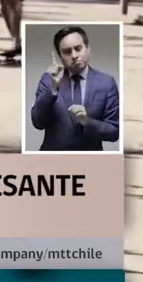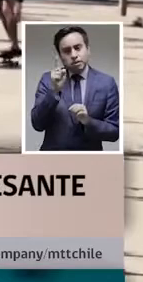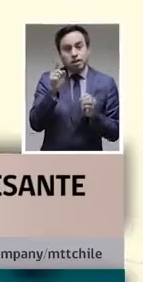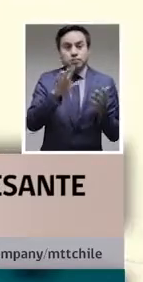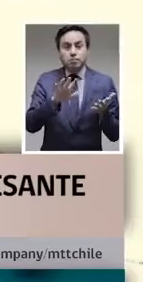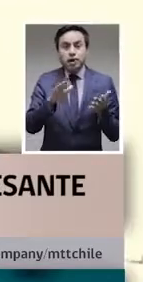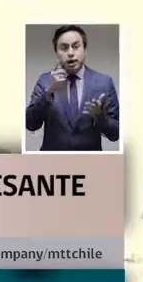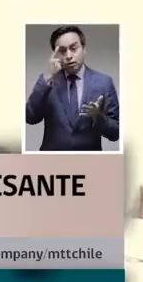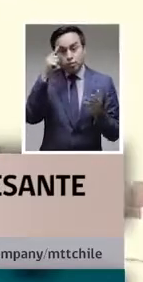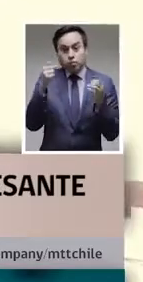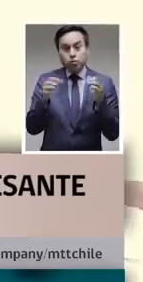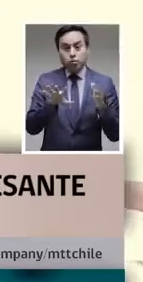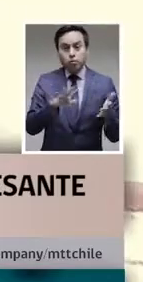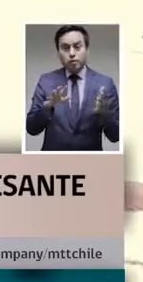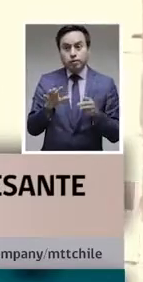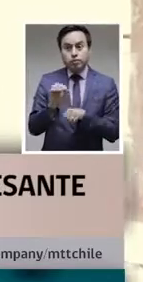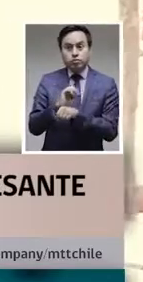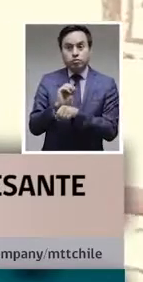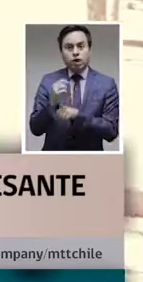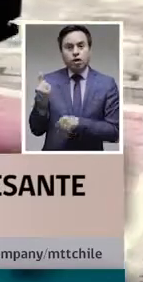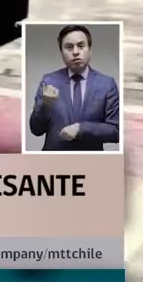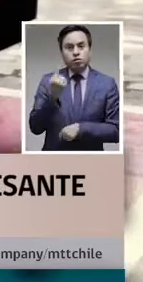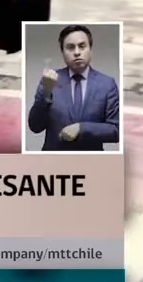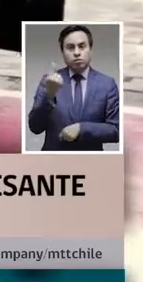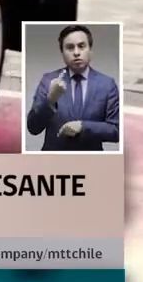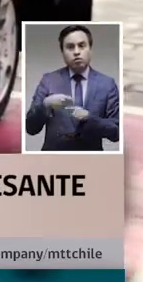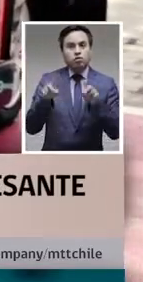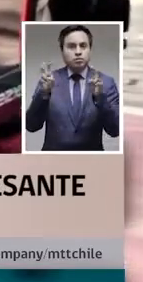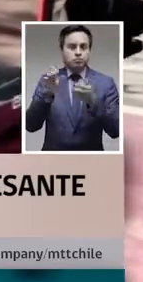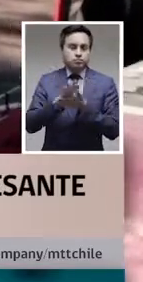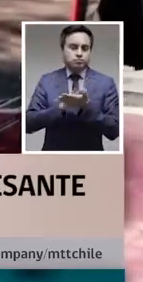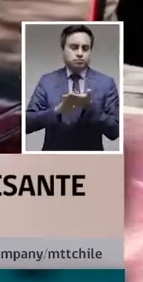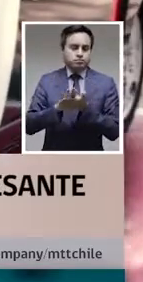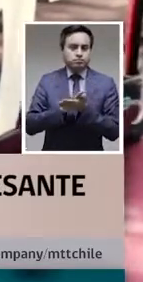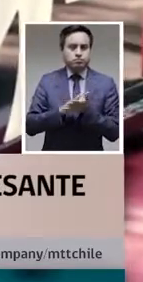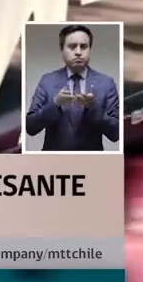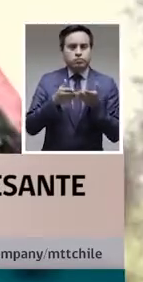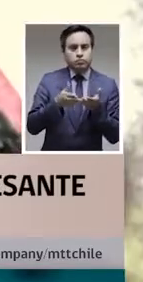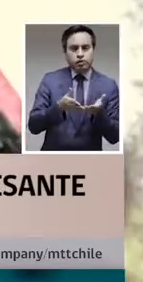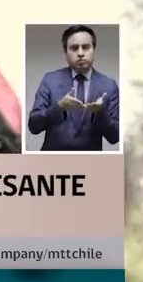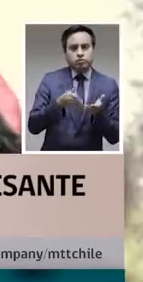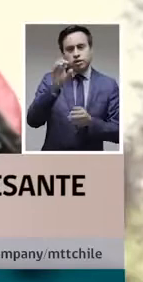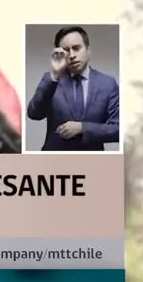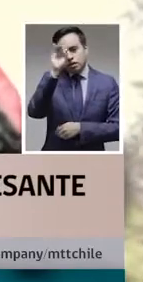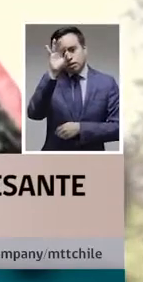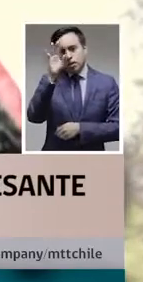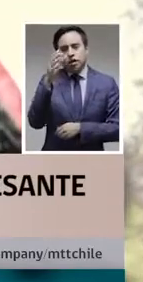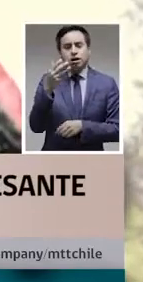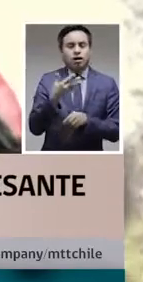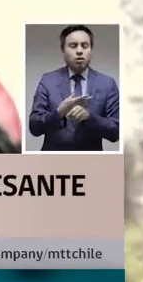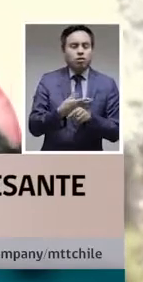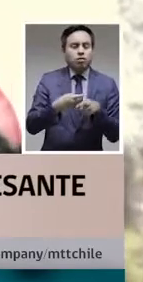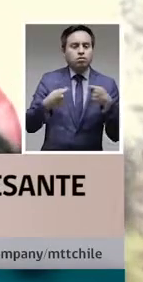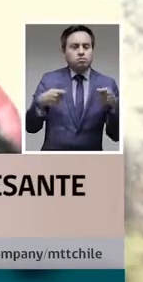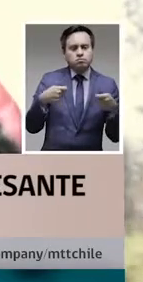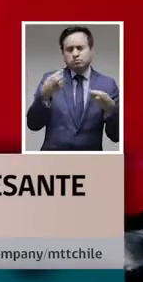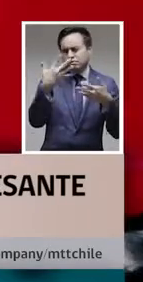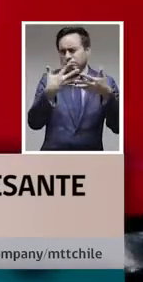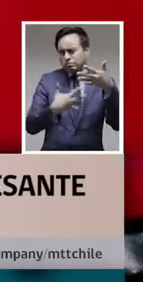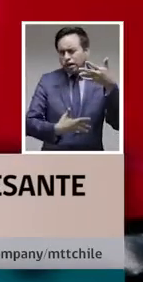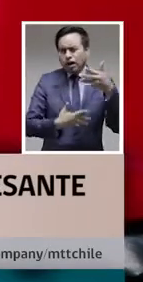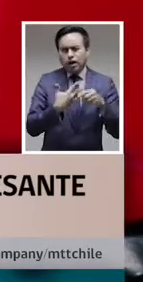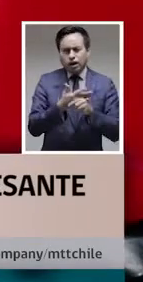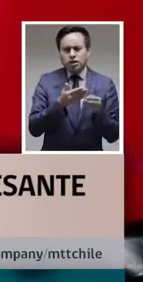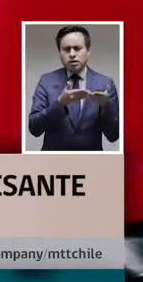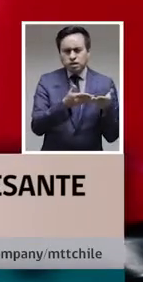muy probable que sí existan vehículos autónomos en otros ámbitos, como puertos, industrias o minería. Así que es un avance importante